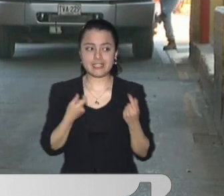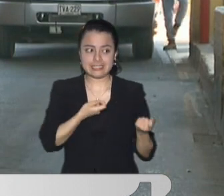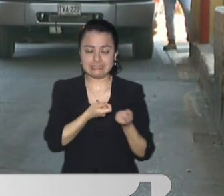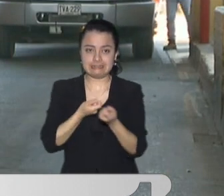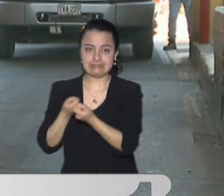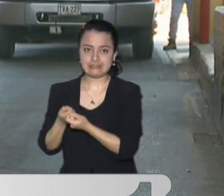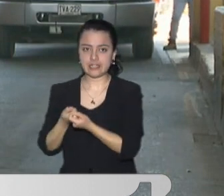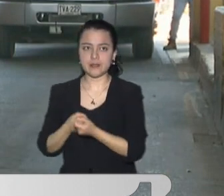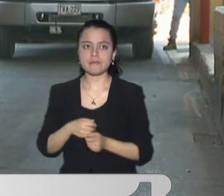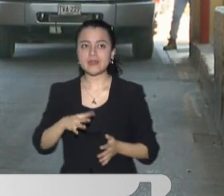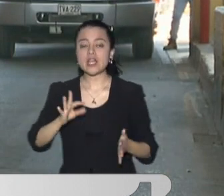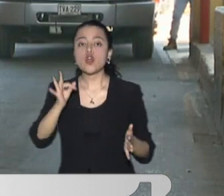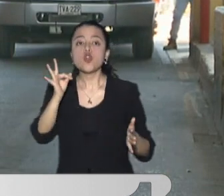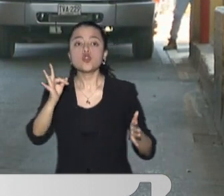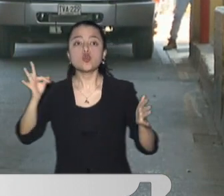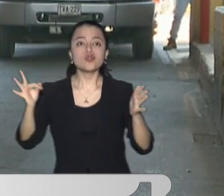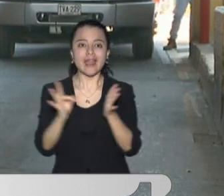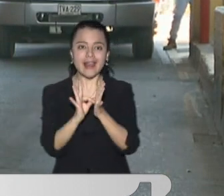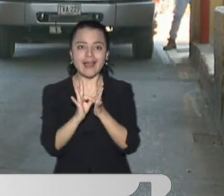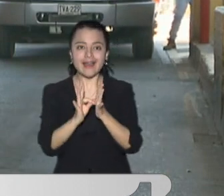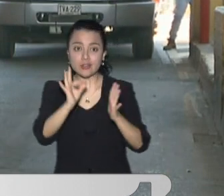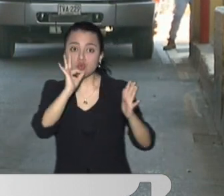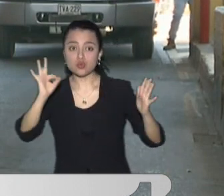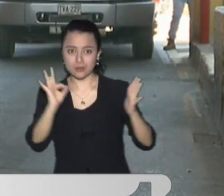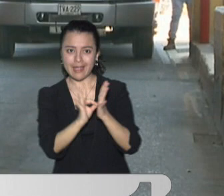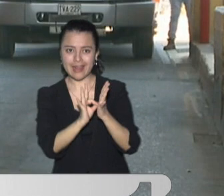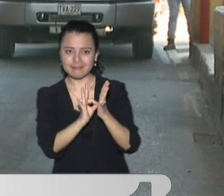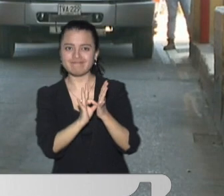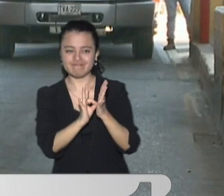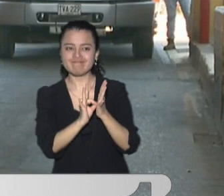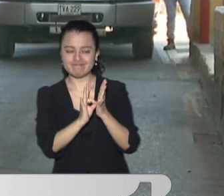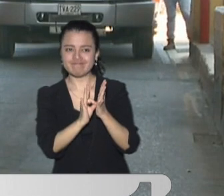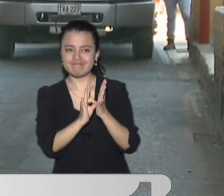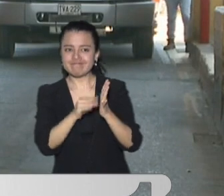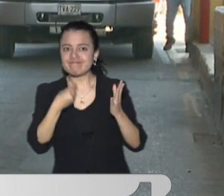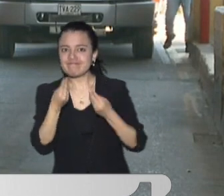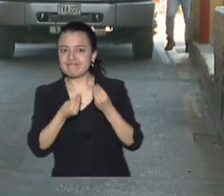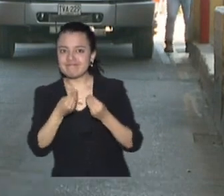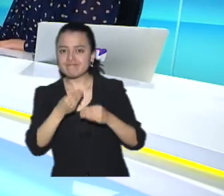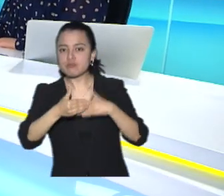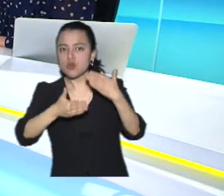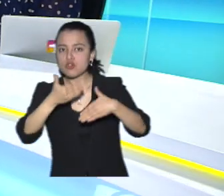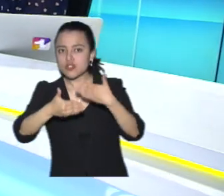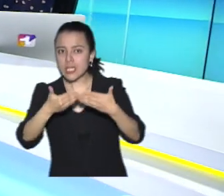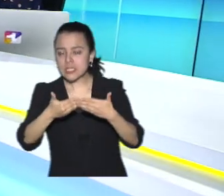interpuesta por William Dow para que se levantaran las talanqueras de la ciudad. Por ahora es toda la